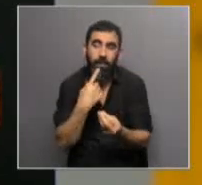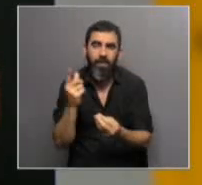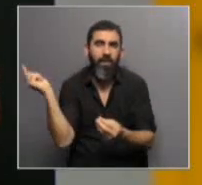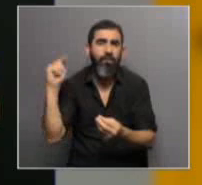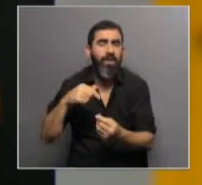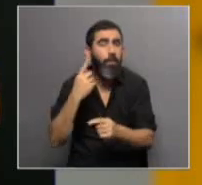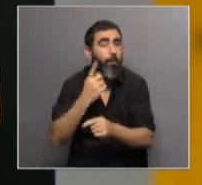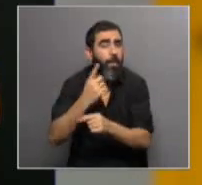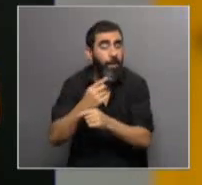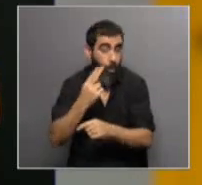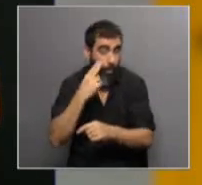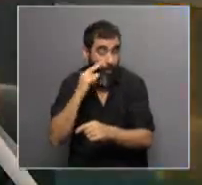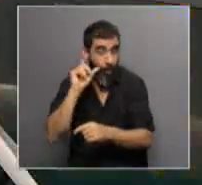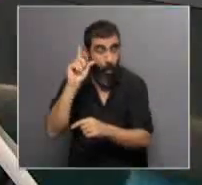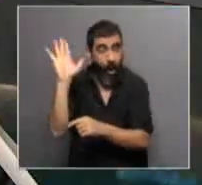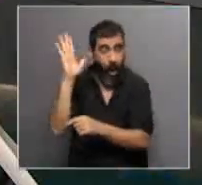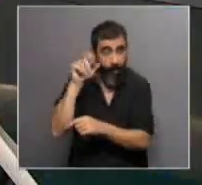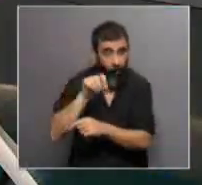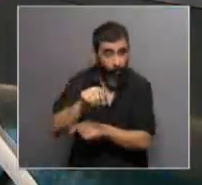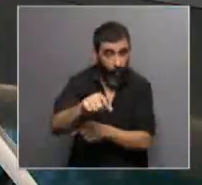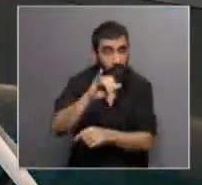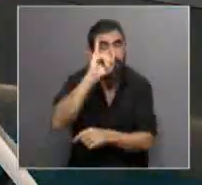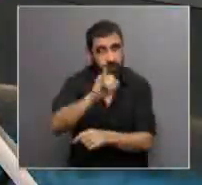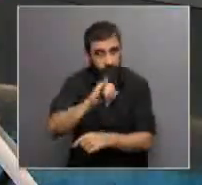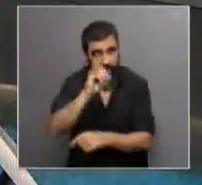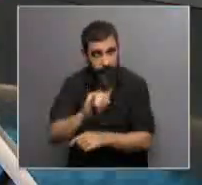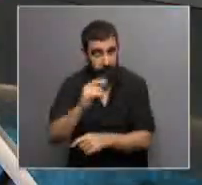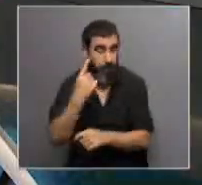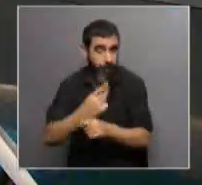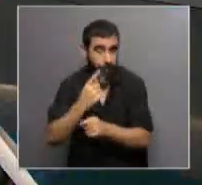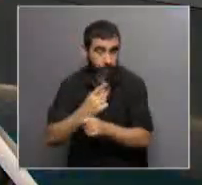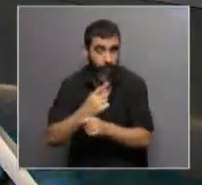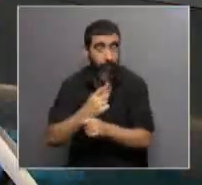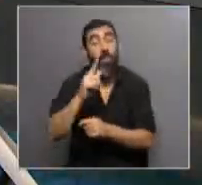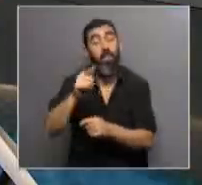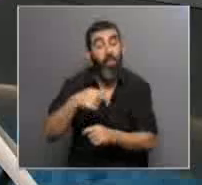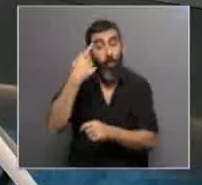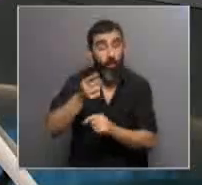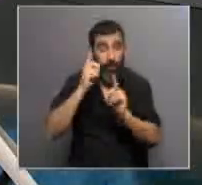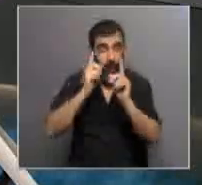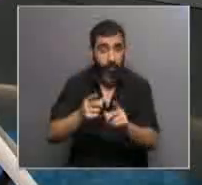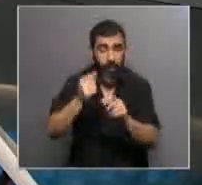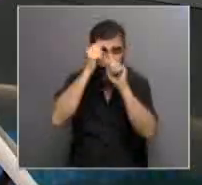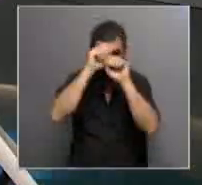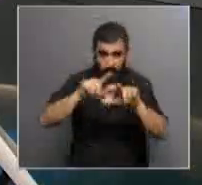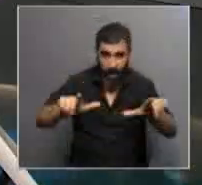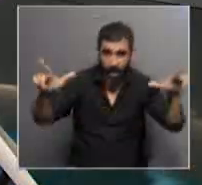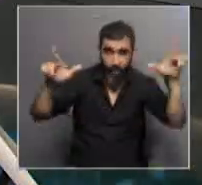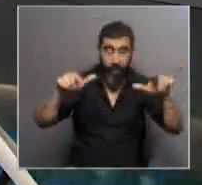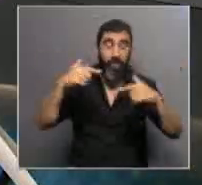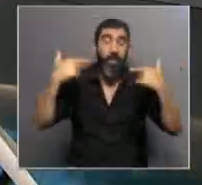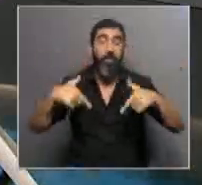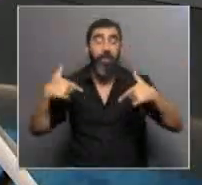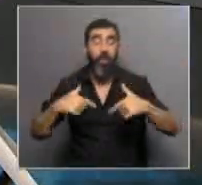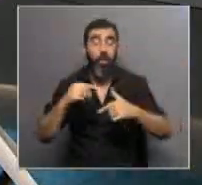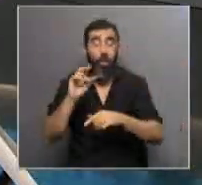empieza en la forestación empieza en la forestación del polonio este y después la forestación del campo a su vez que es del ministerio de